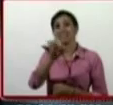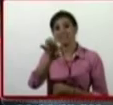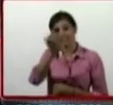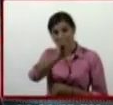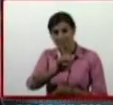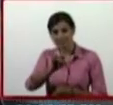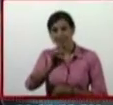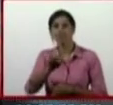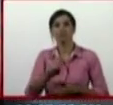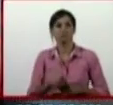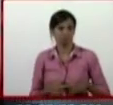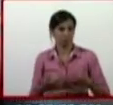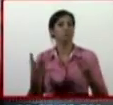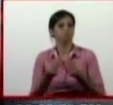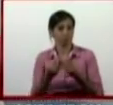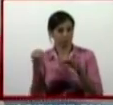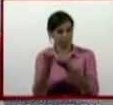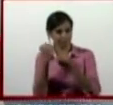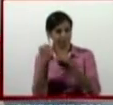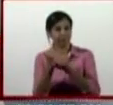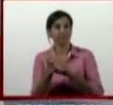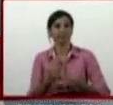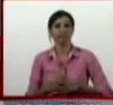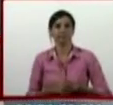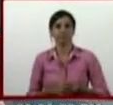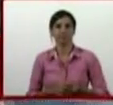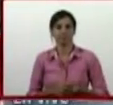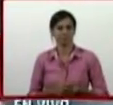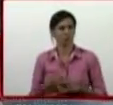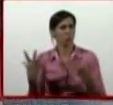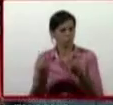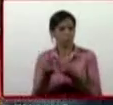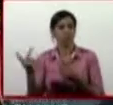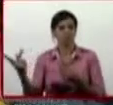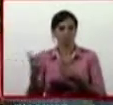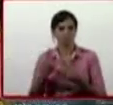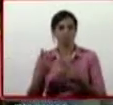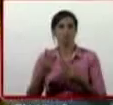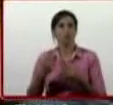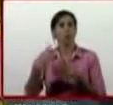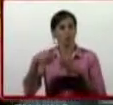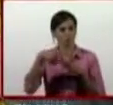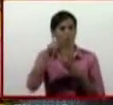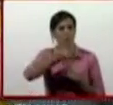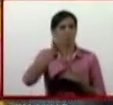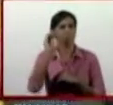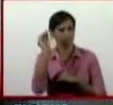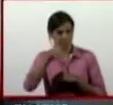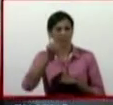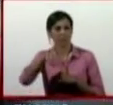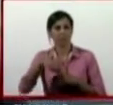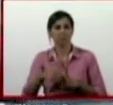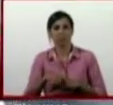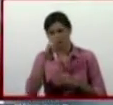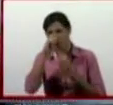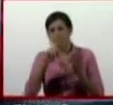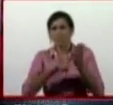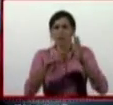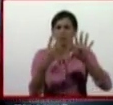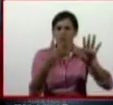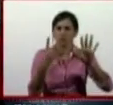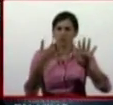Ahí estuvimos juntos, juntos, en la constituyente del año 99.